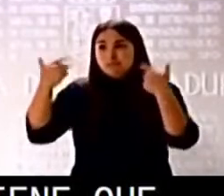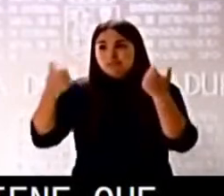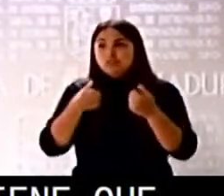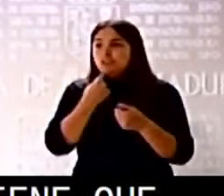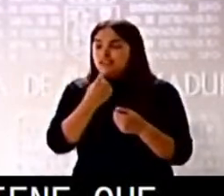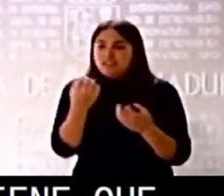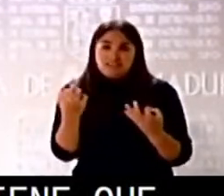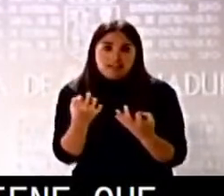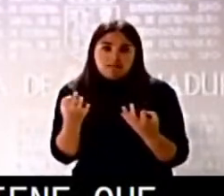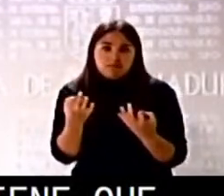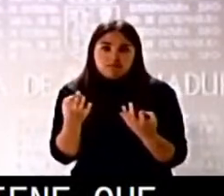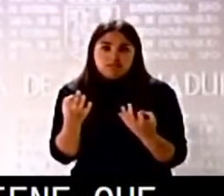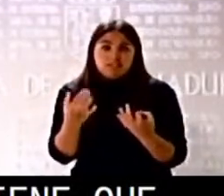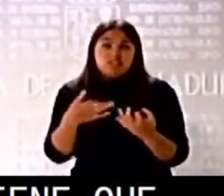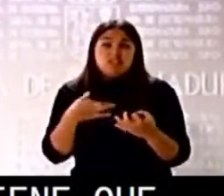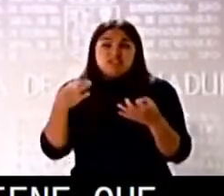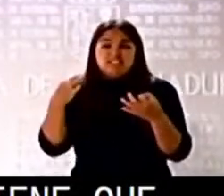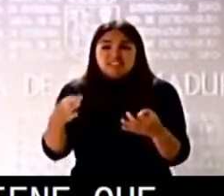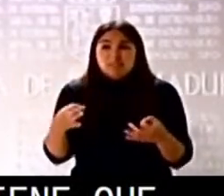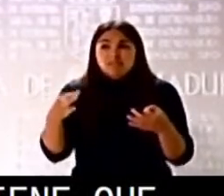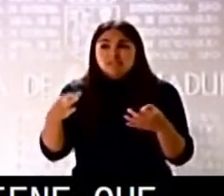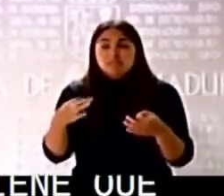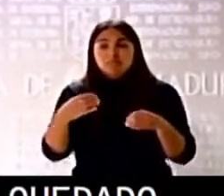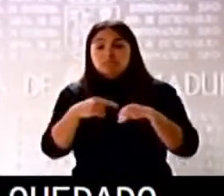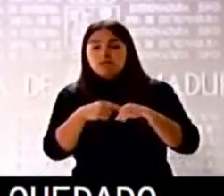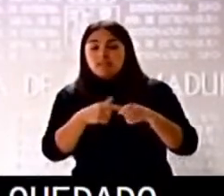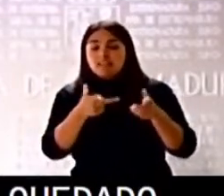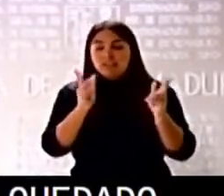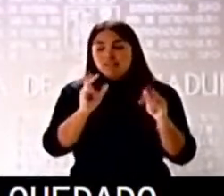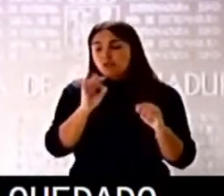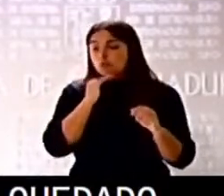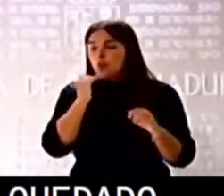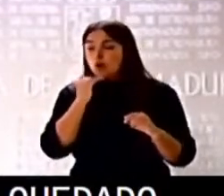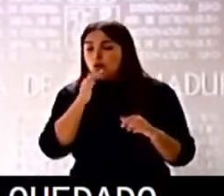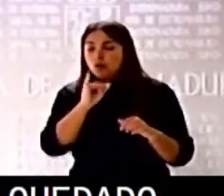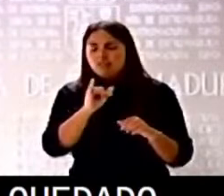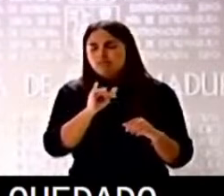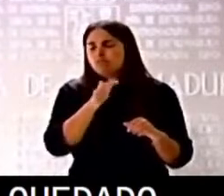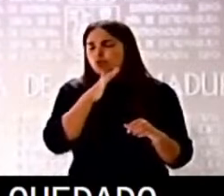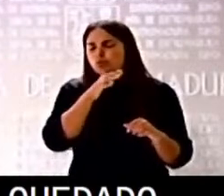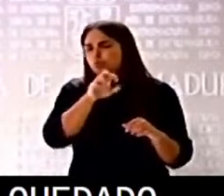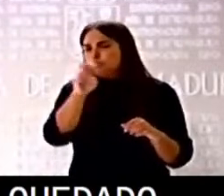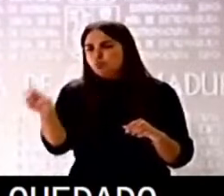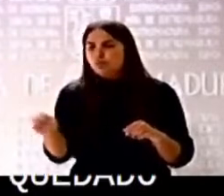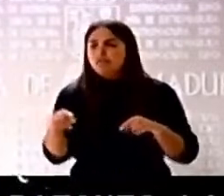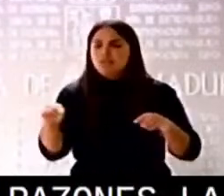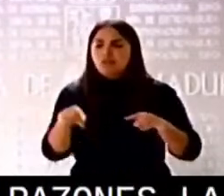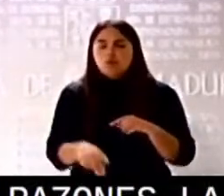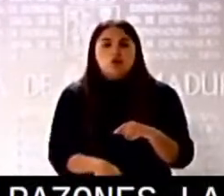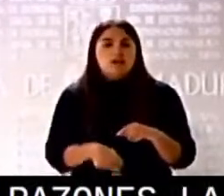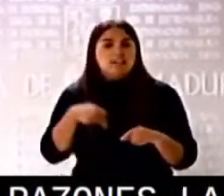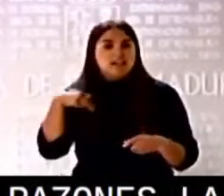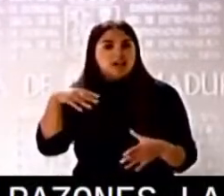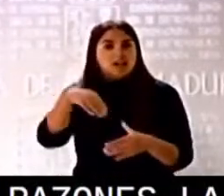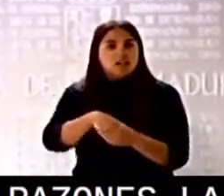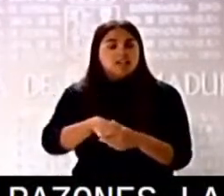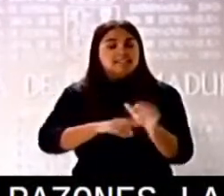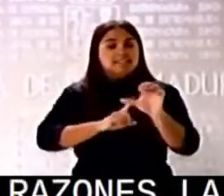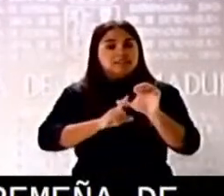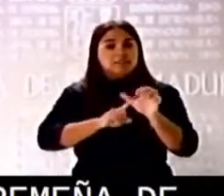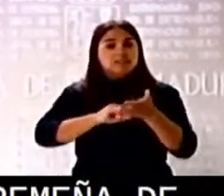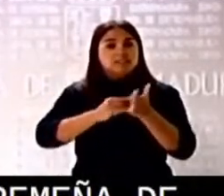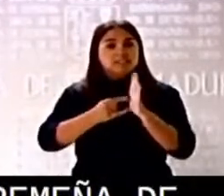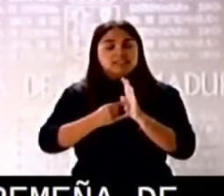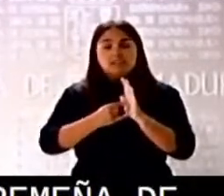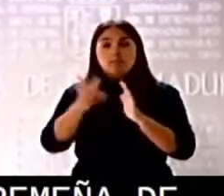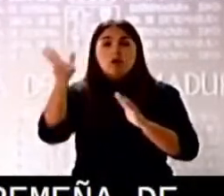diga, cada vez que se ha quedado vacante por distintas circunstancias y razones la Dirección General de la Corporación Extremeña de Medios